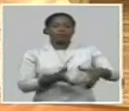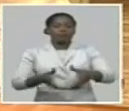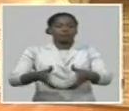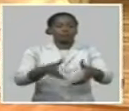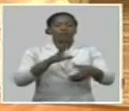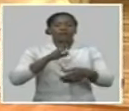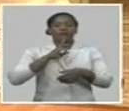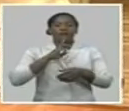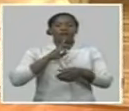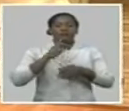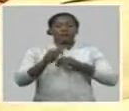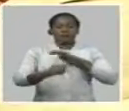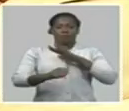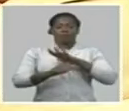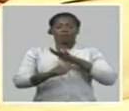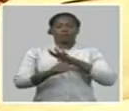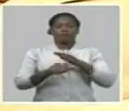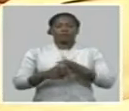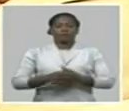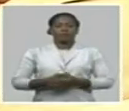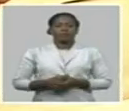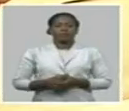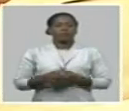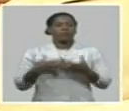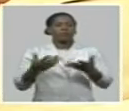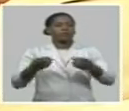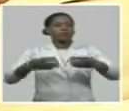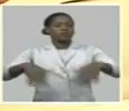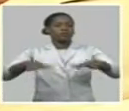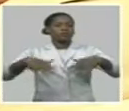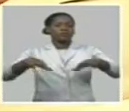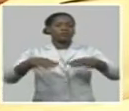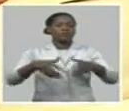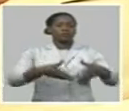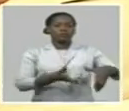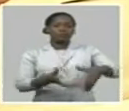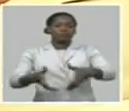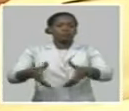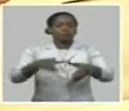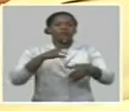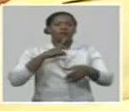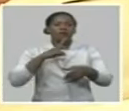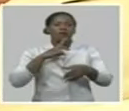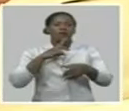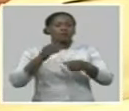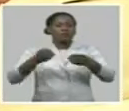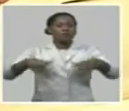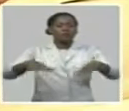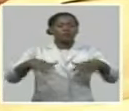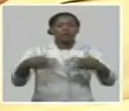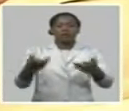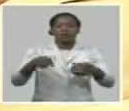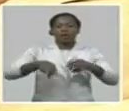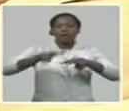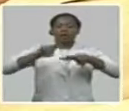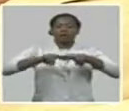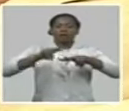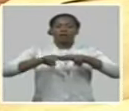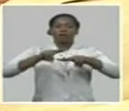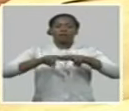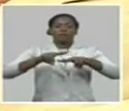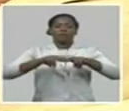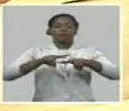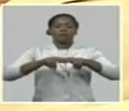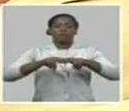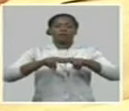presidente qué situación tenemos hoy en el país con el abasto de agua y especialmente en la capital de la nación que